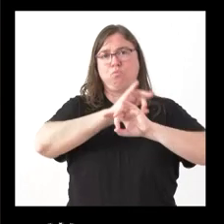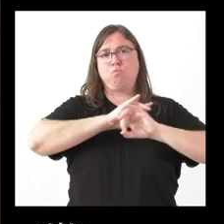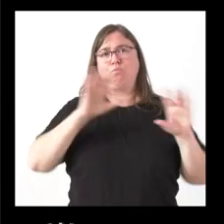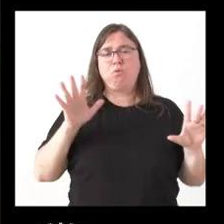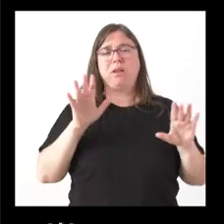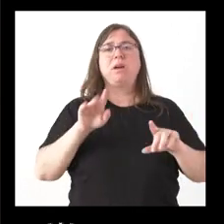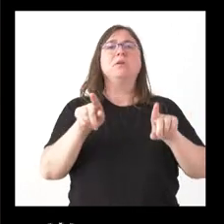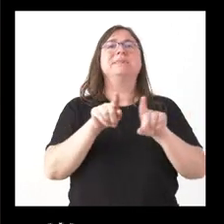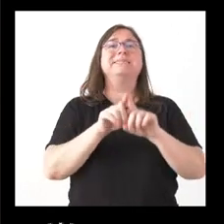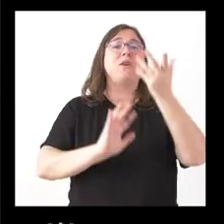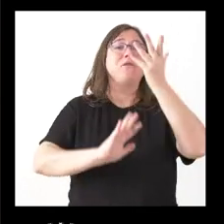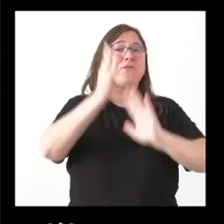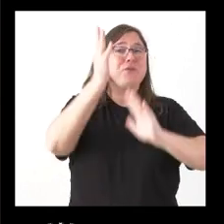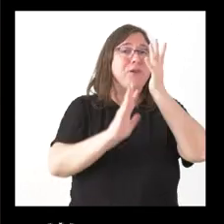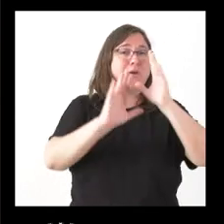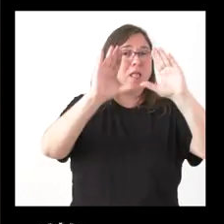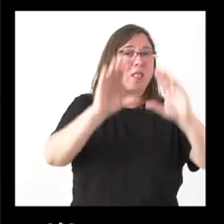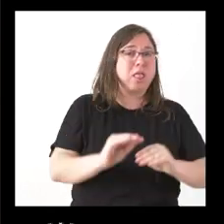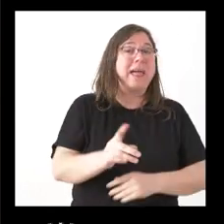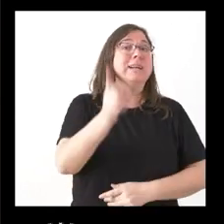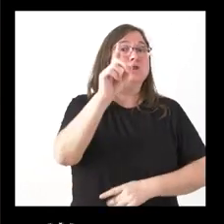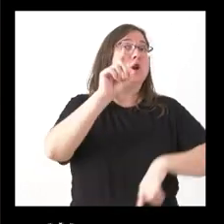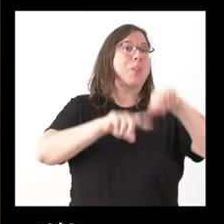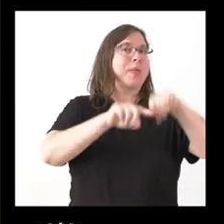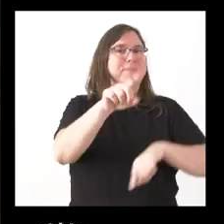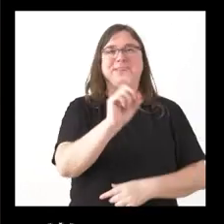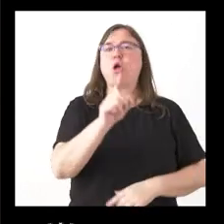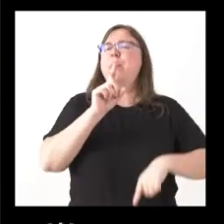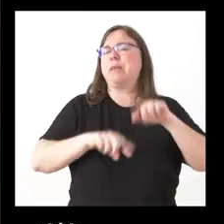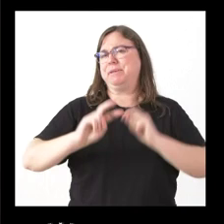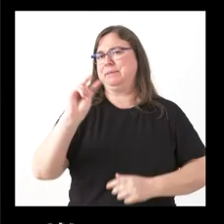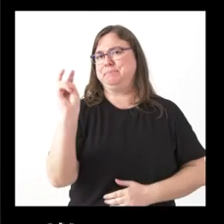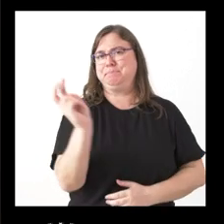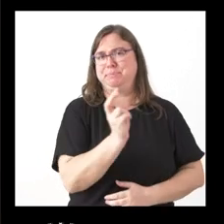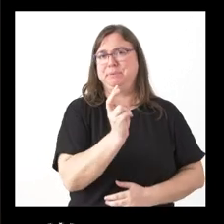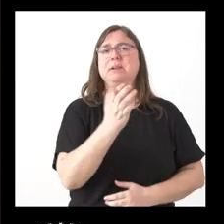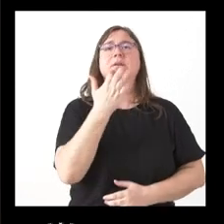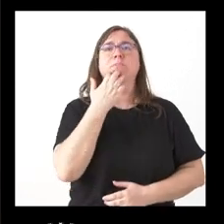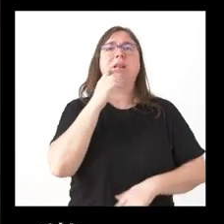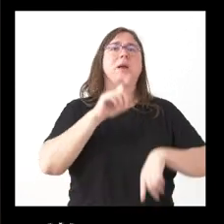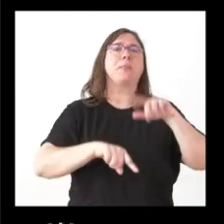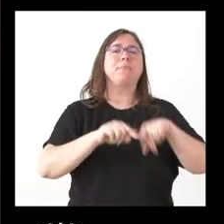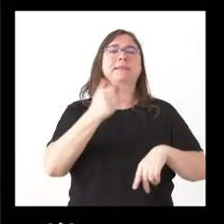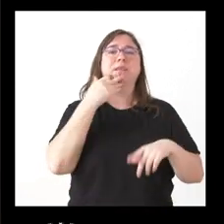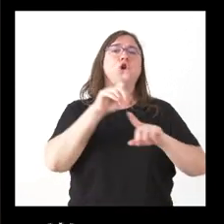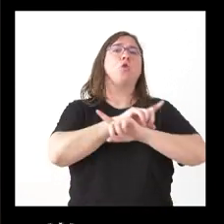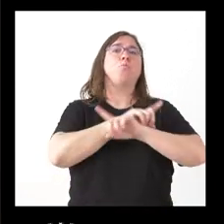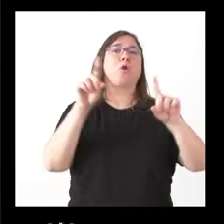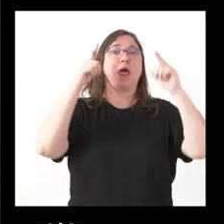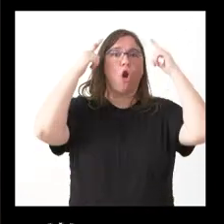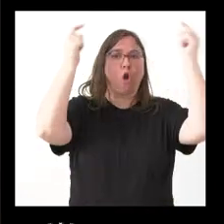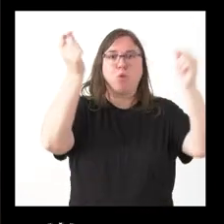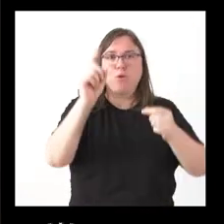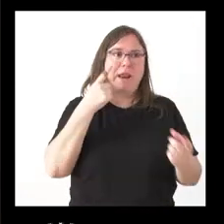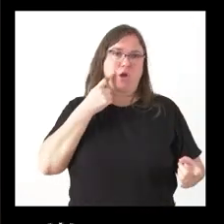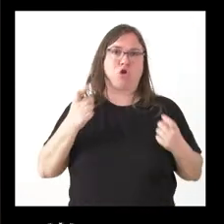extinción la prevención y extinción de incendios forestales no solo depende de eso depende de muchas cosas depende que no se prohíba la gestión del lobo para que